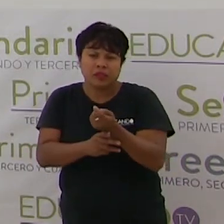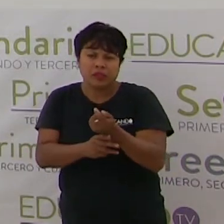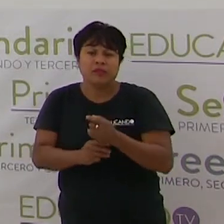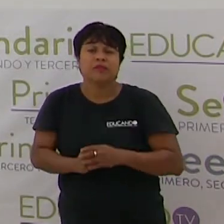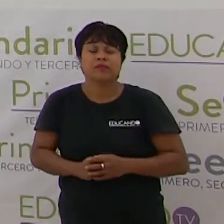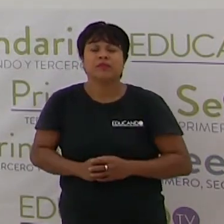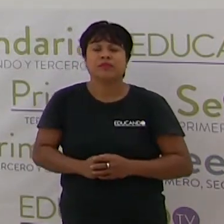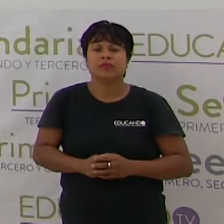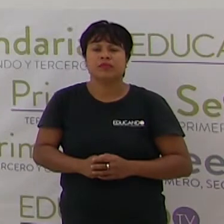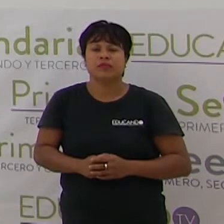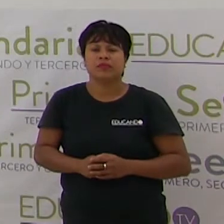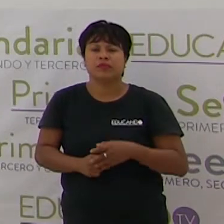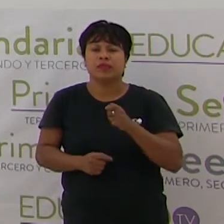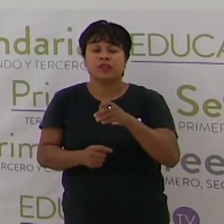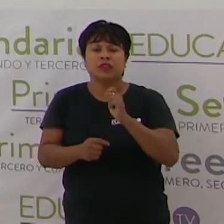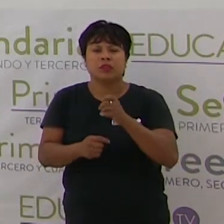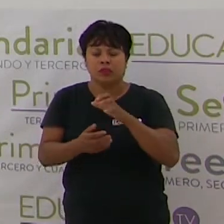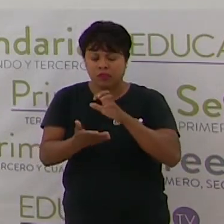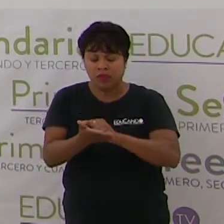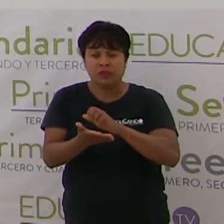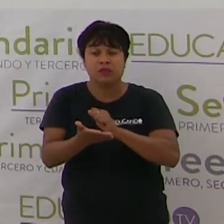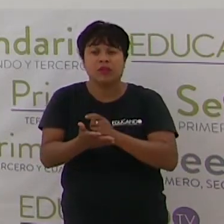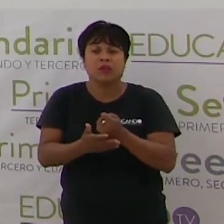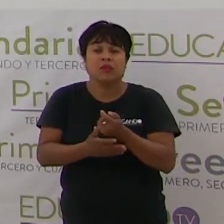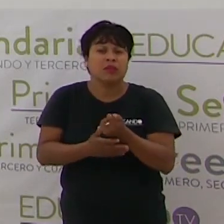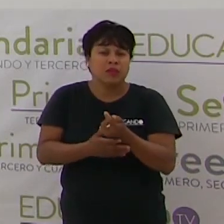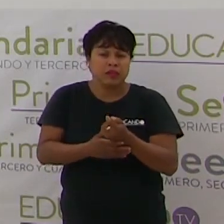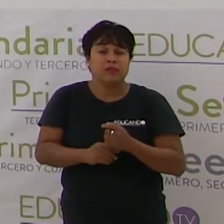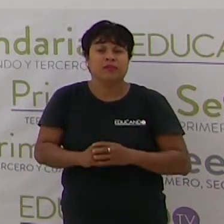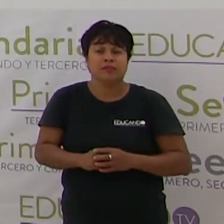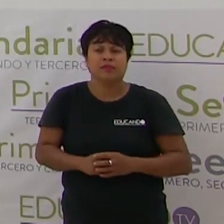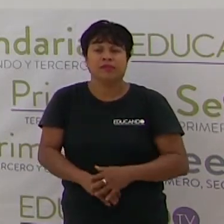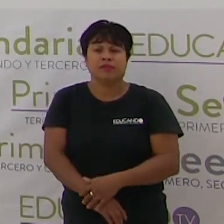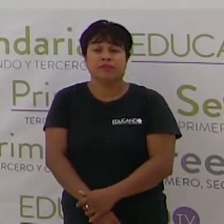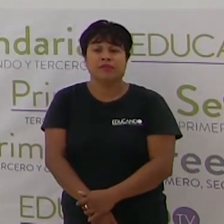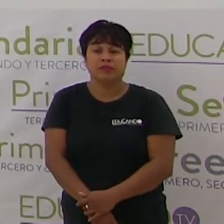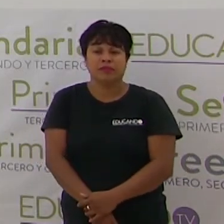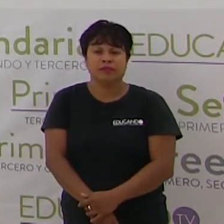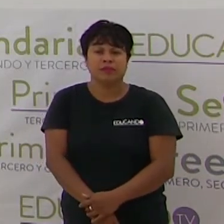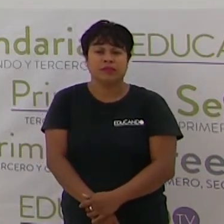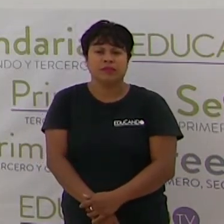de plastilina que se queda dentro del cilindro. Ahí está.